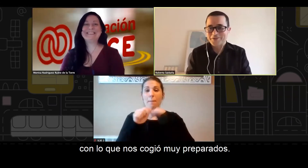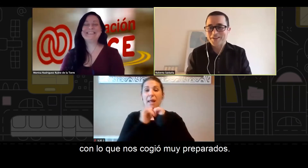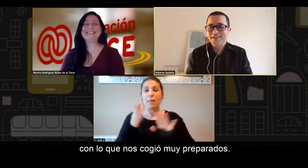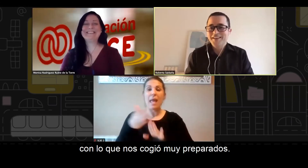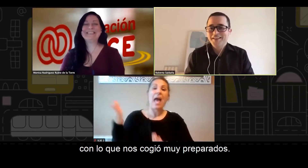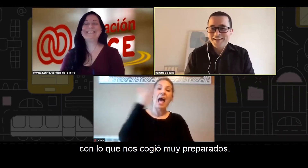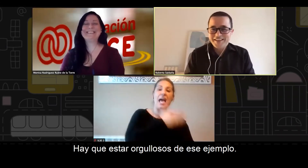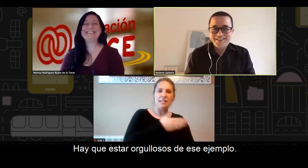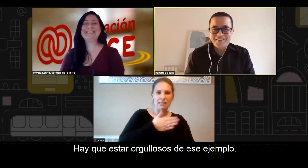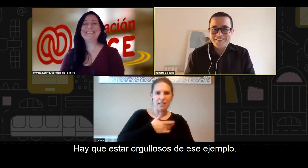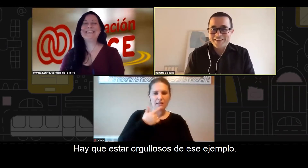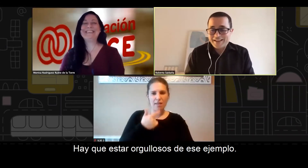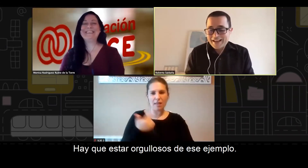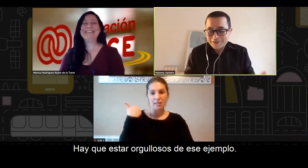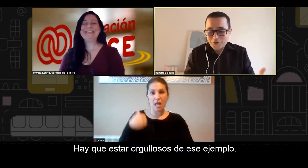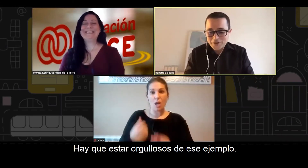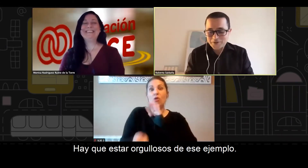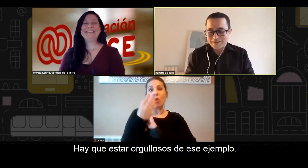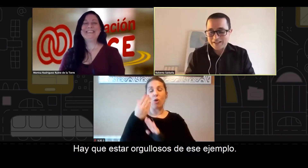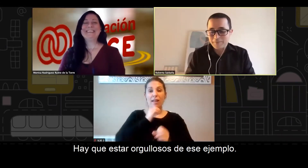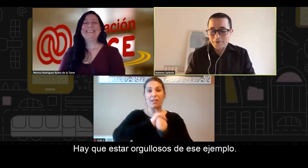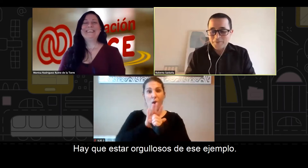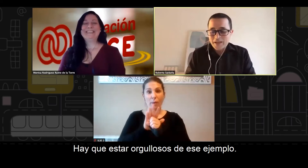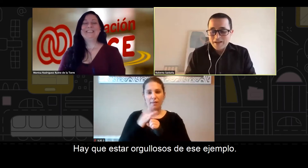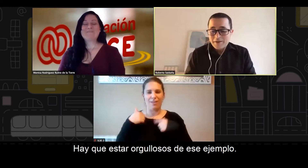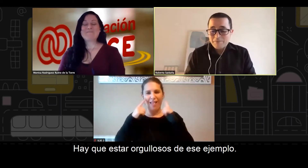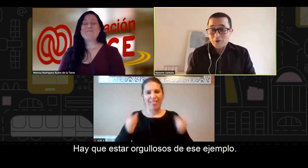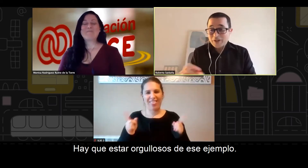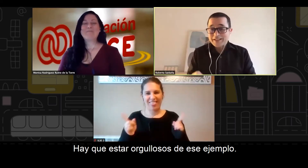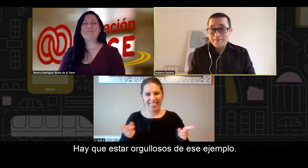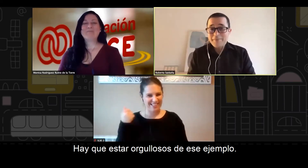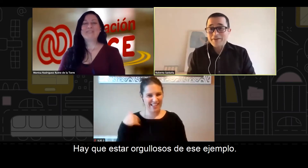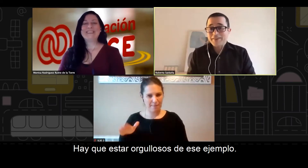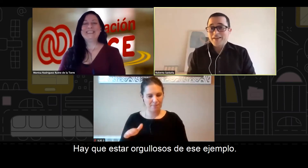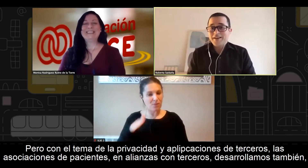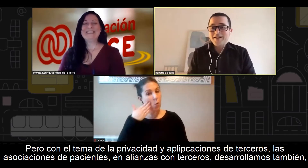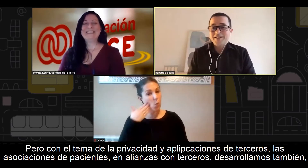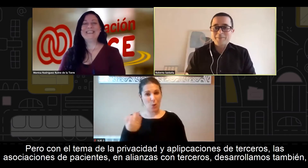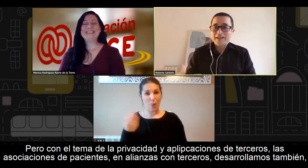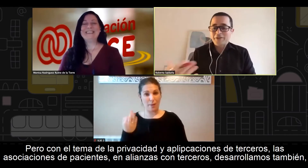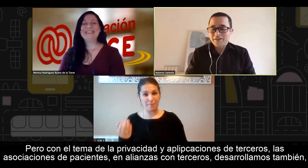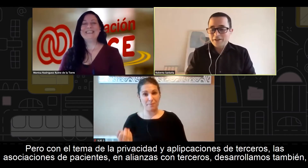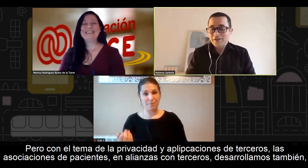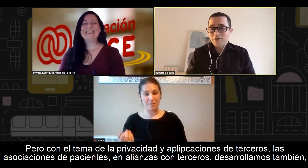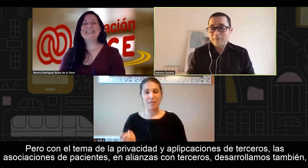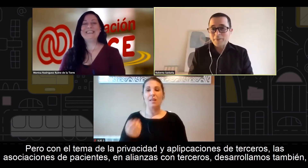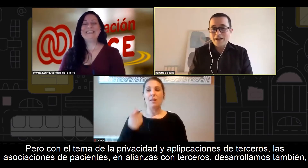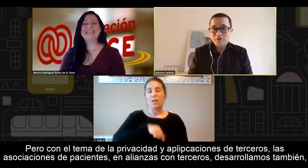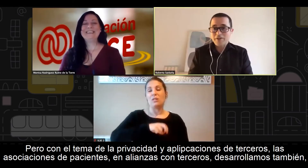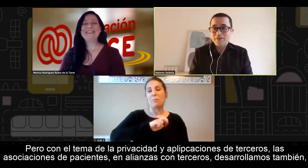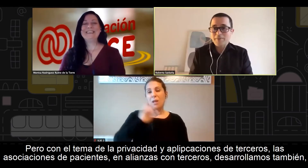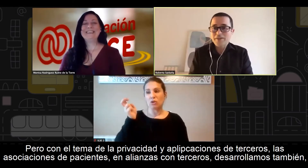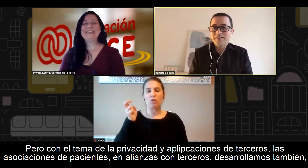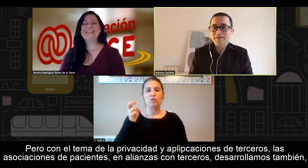preparados. Hay que estar orgulloso de ese ejemplo. Pero con el tema de la privacidad y de aplicaciones de terceros, las propias asociaciones